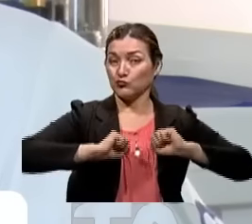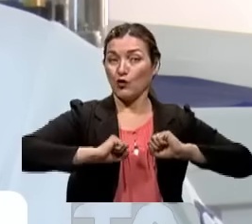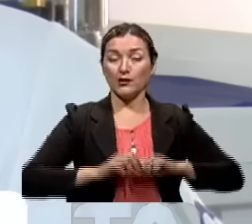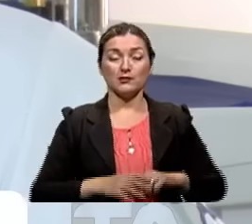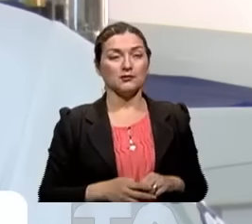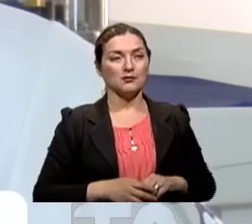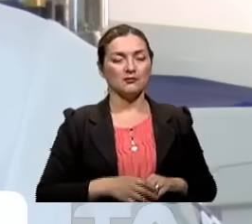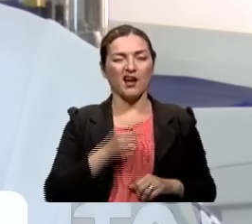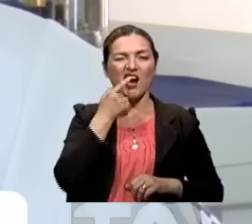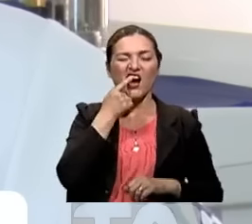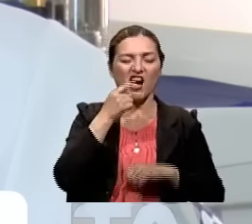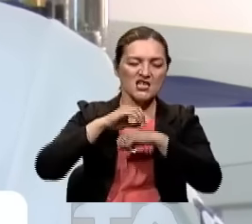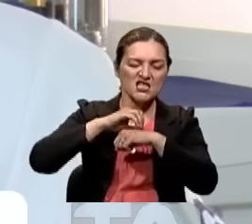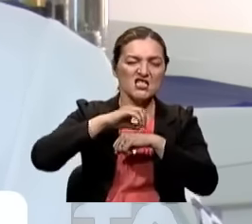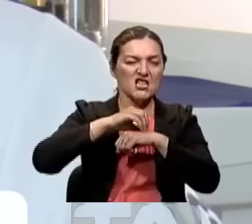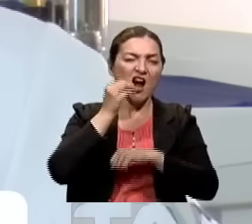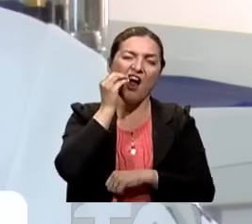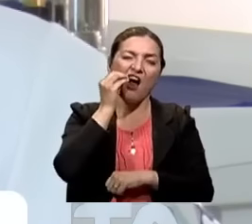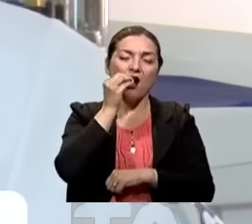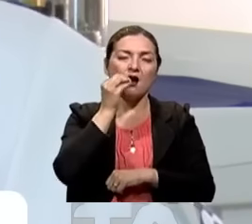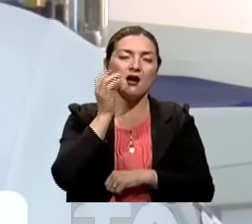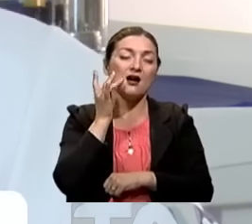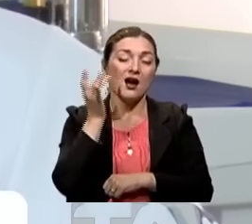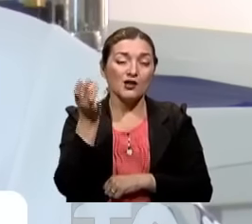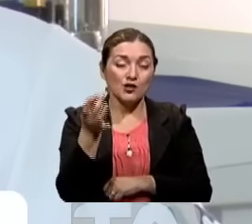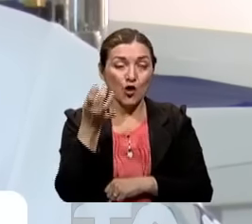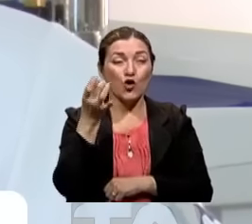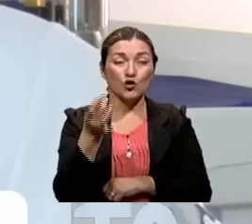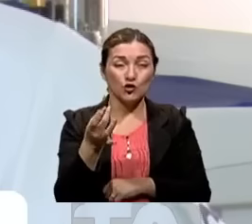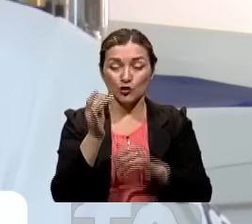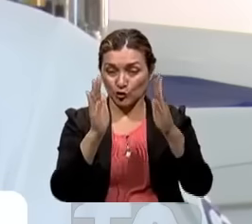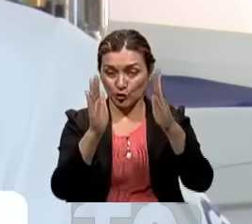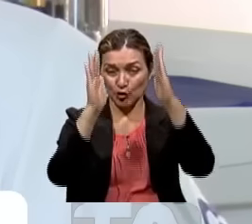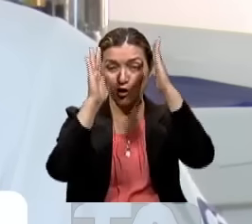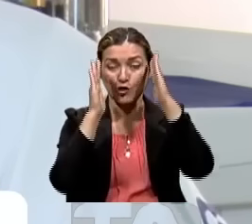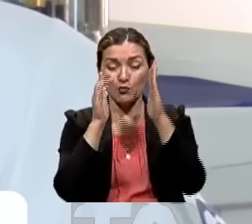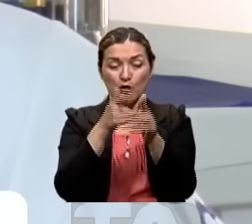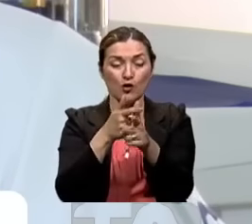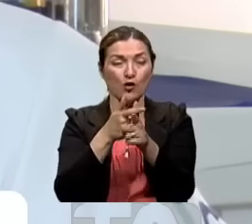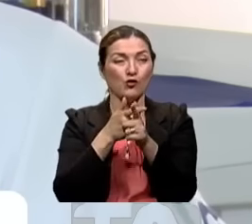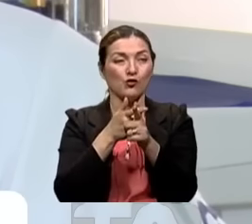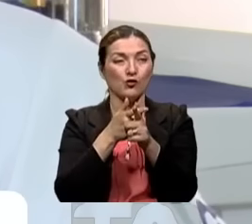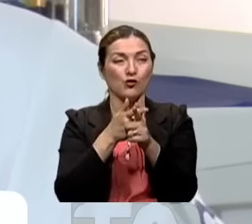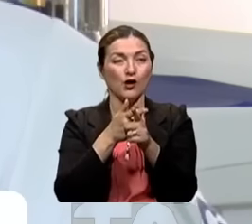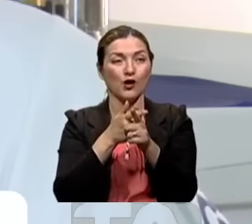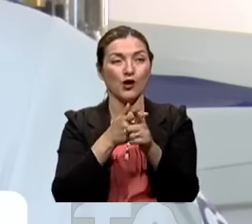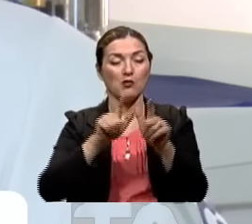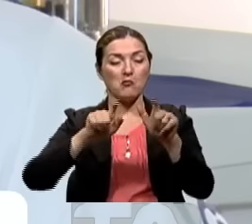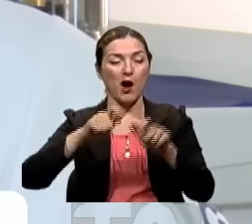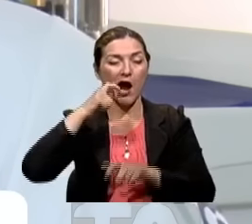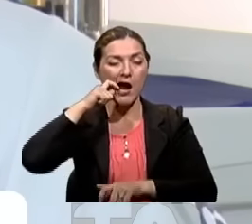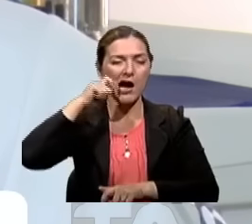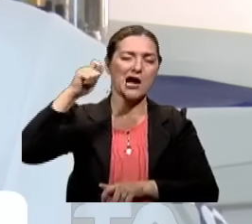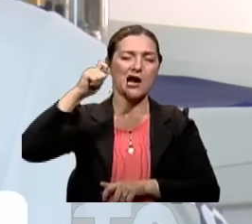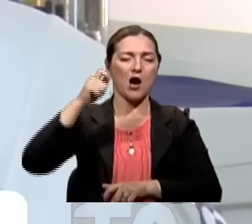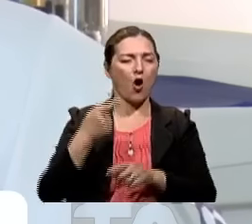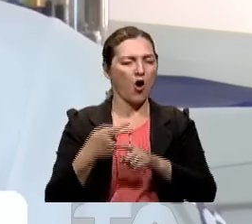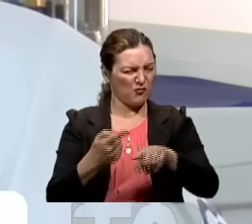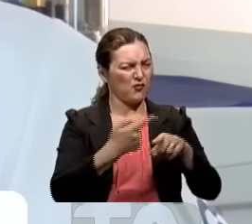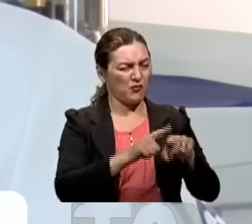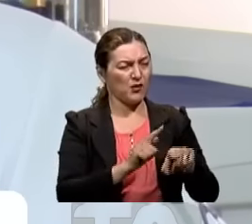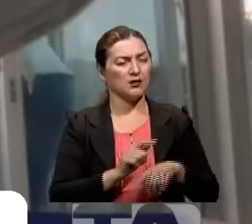tratamientos curativos, que el paciente viene con dolor, que necesita la atención urgente en este caso para poder solventar